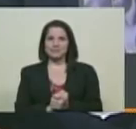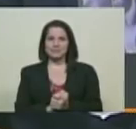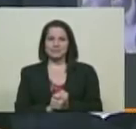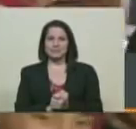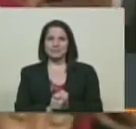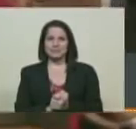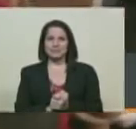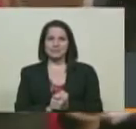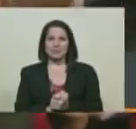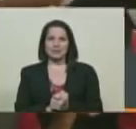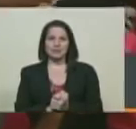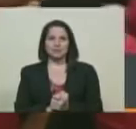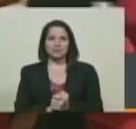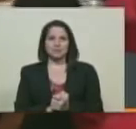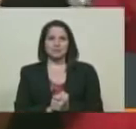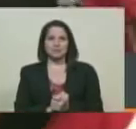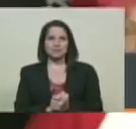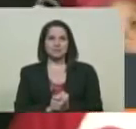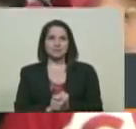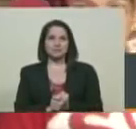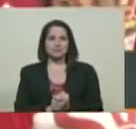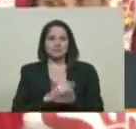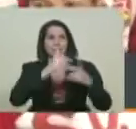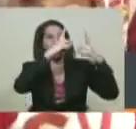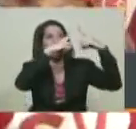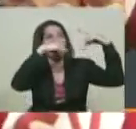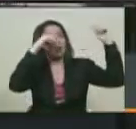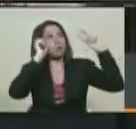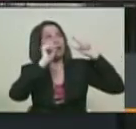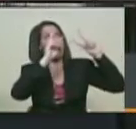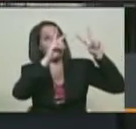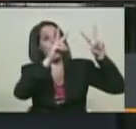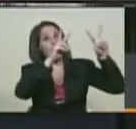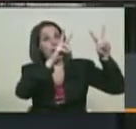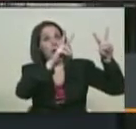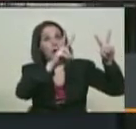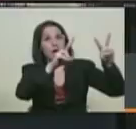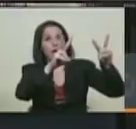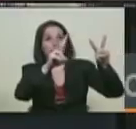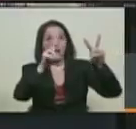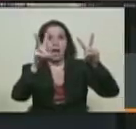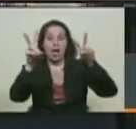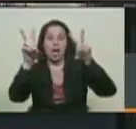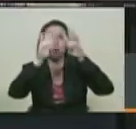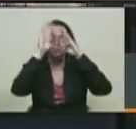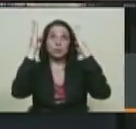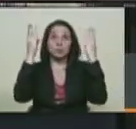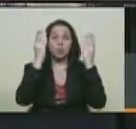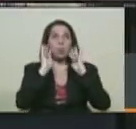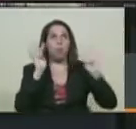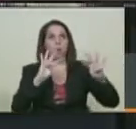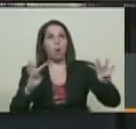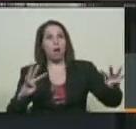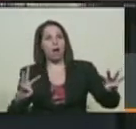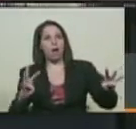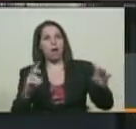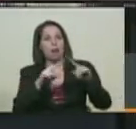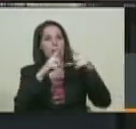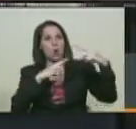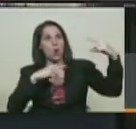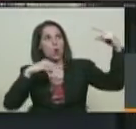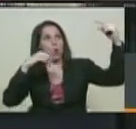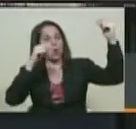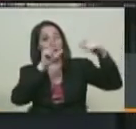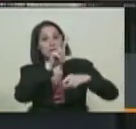Apegando el frito, todavía está la luna por ahí. La superluna, ¿vieron la superluna? 31